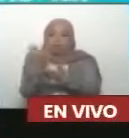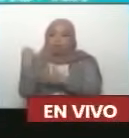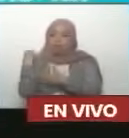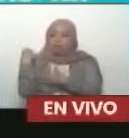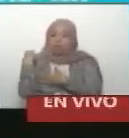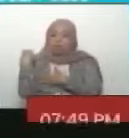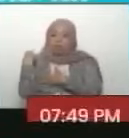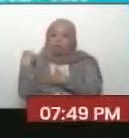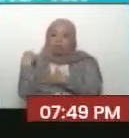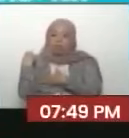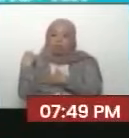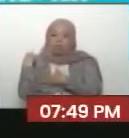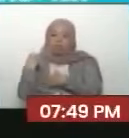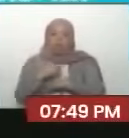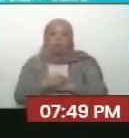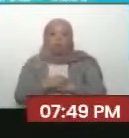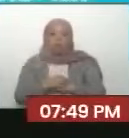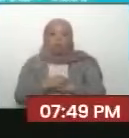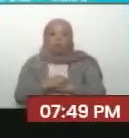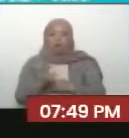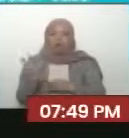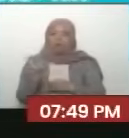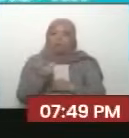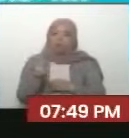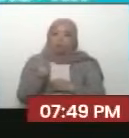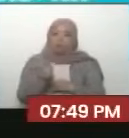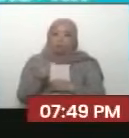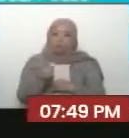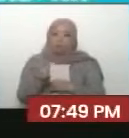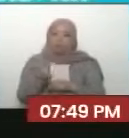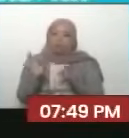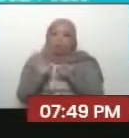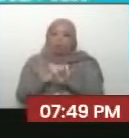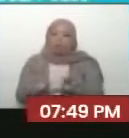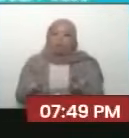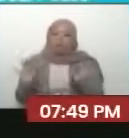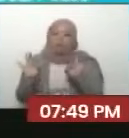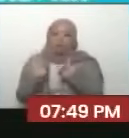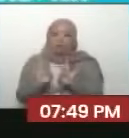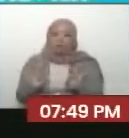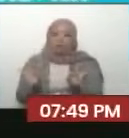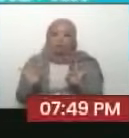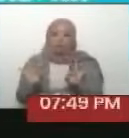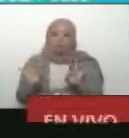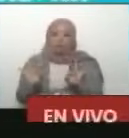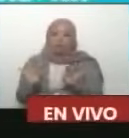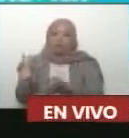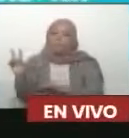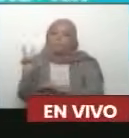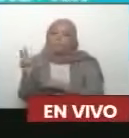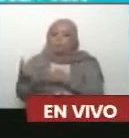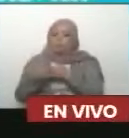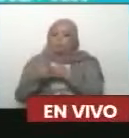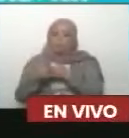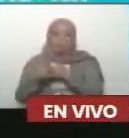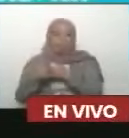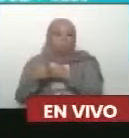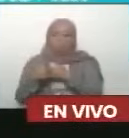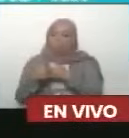decirle a Venezuela, nada. Con Venezuela,